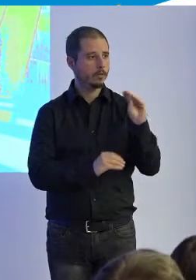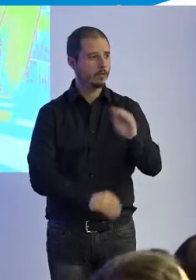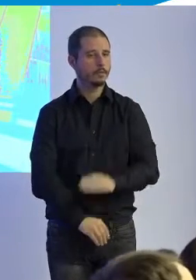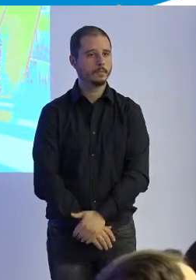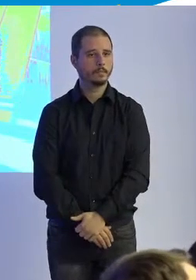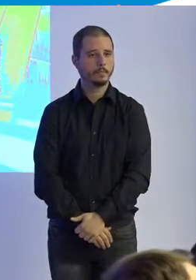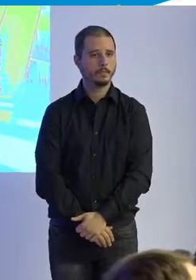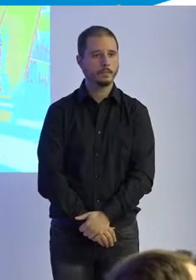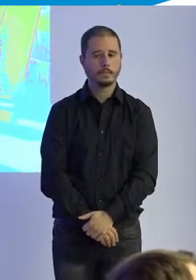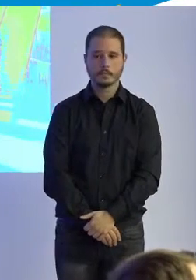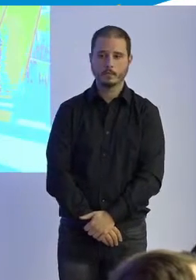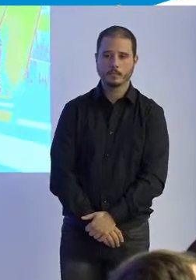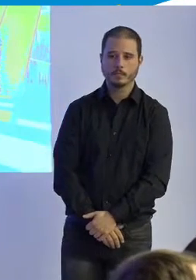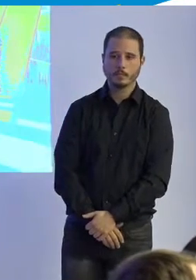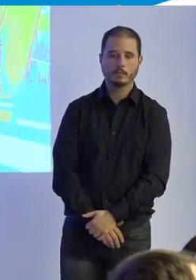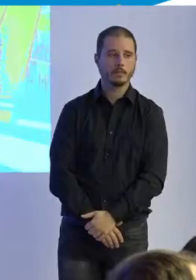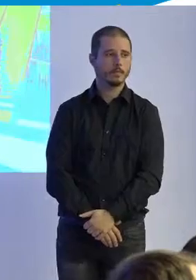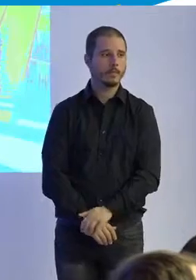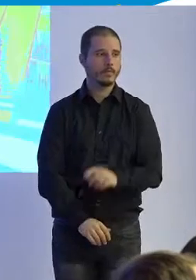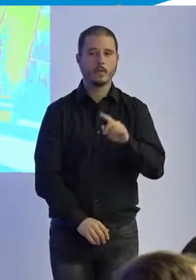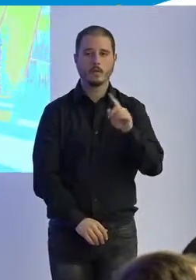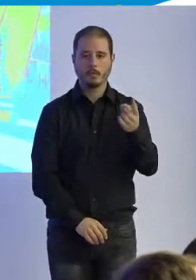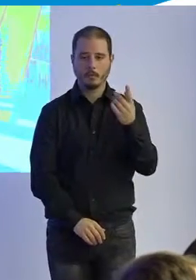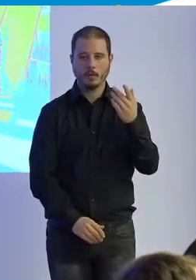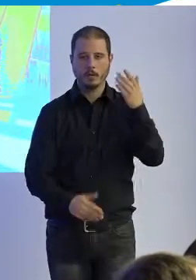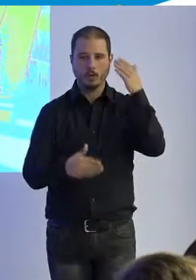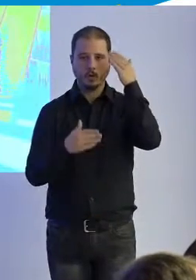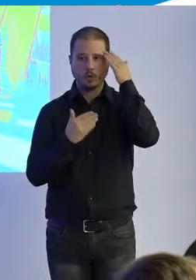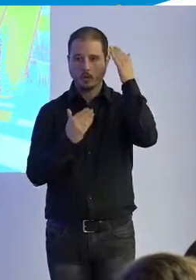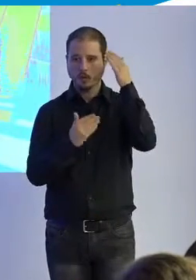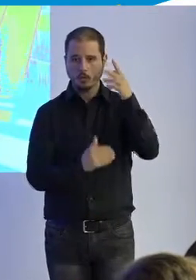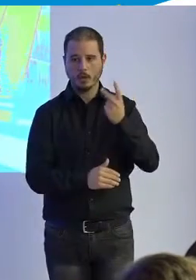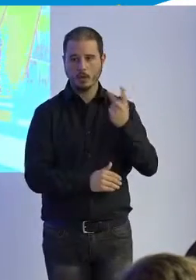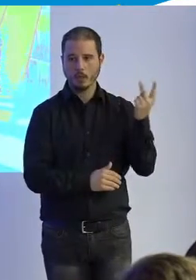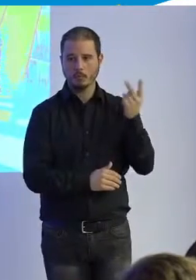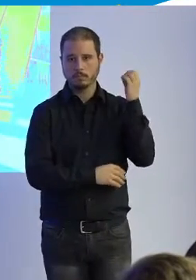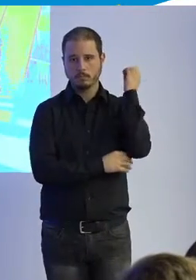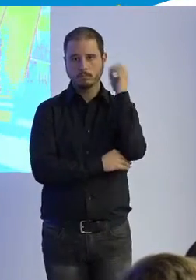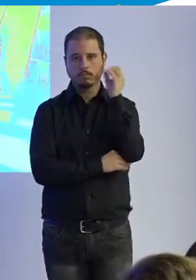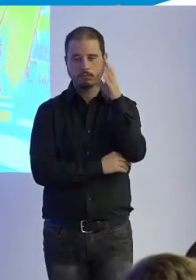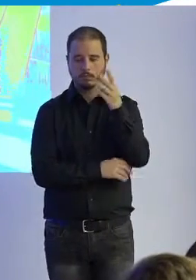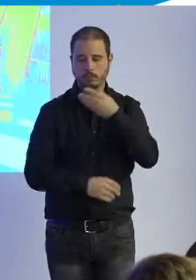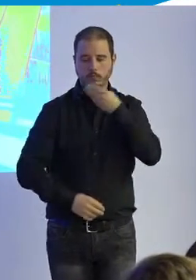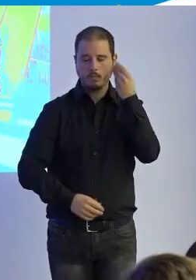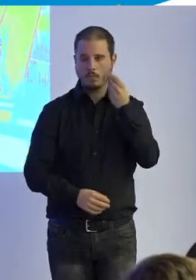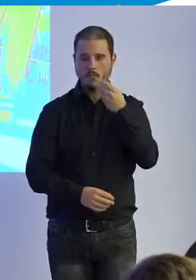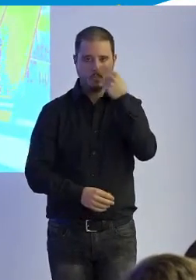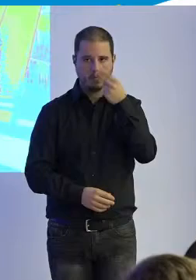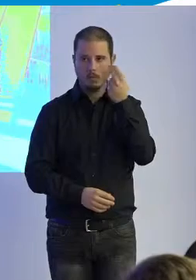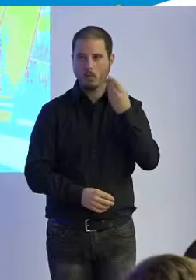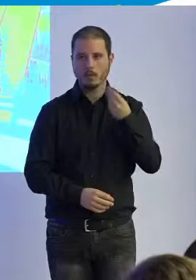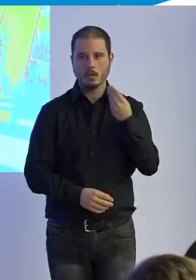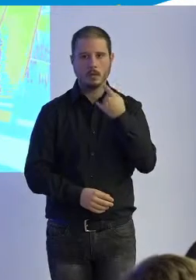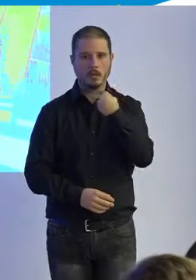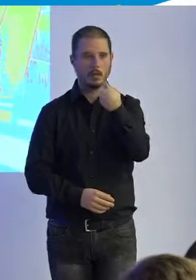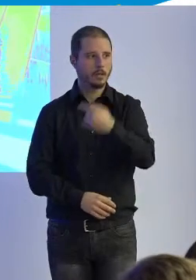Sí, buenos días. Bueno, en primer lugar, felicitaros por ambas presentaciones que me han parecido muy interesantes.